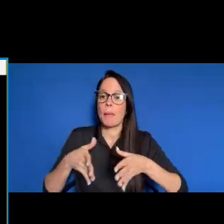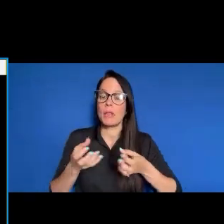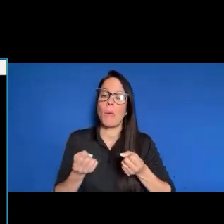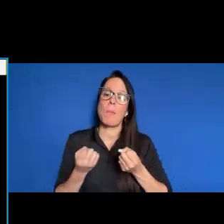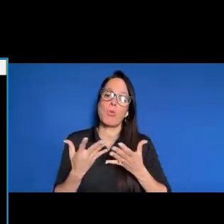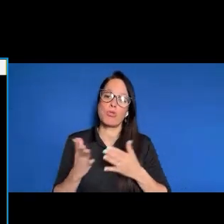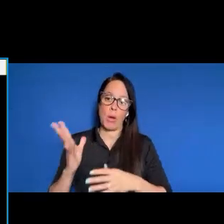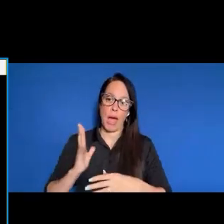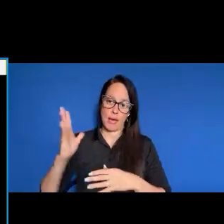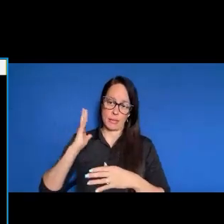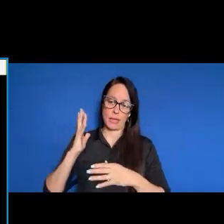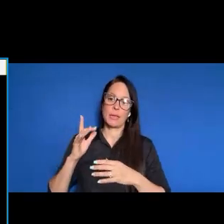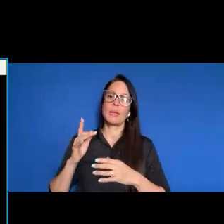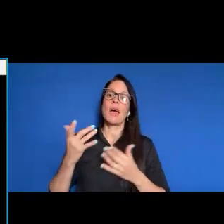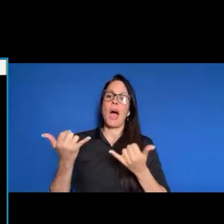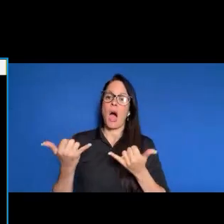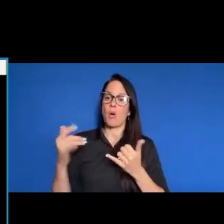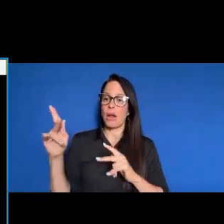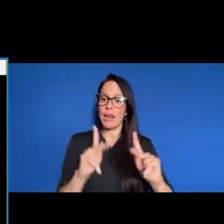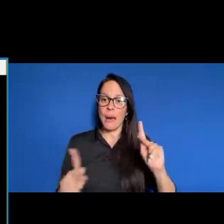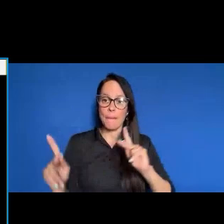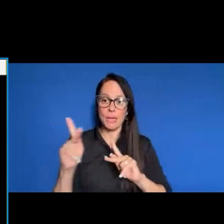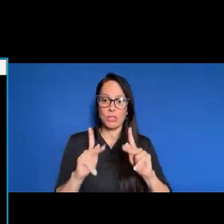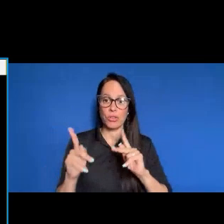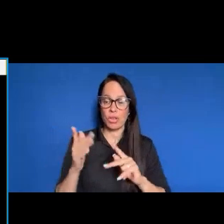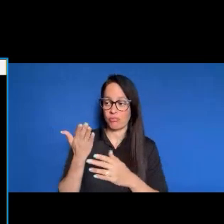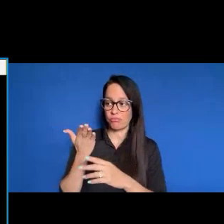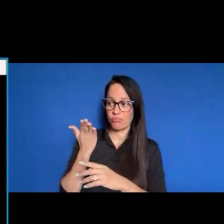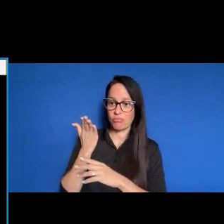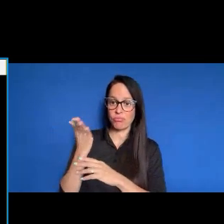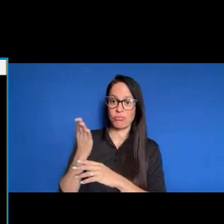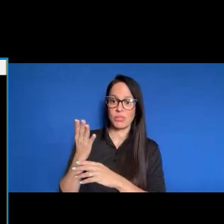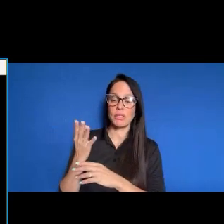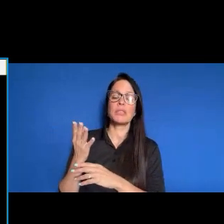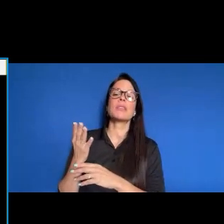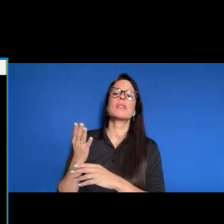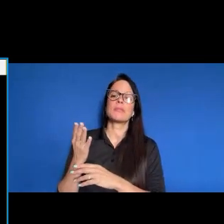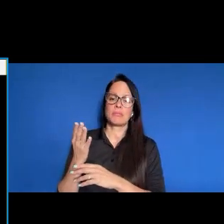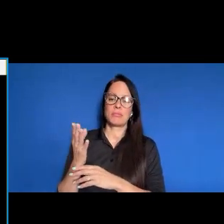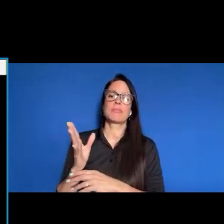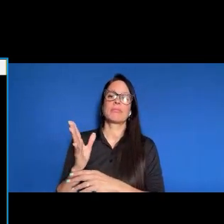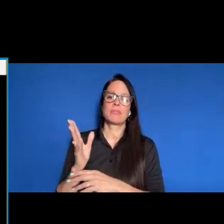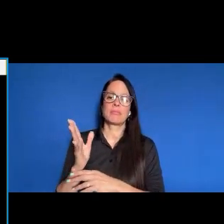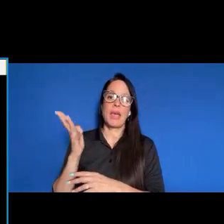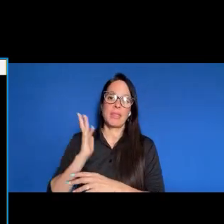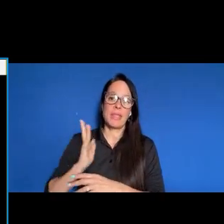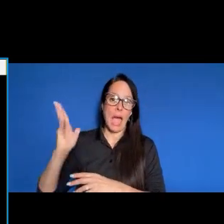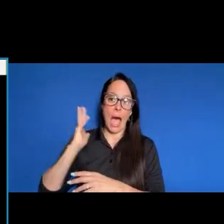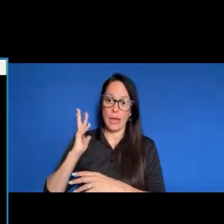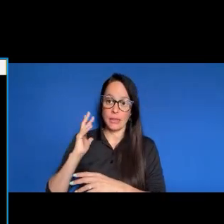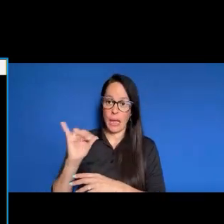la población de antes, obviamente, no es la de ahora.